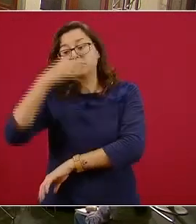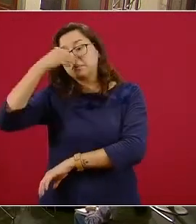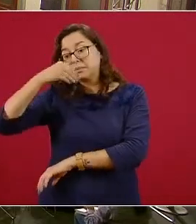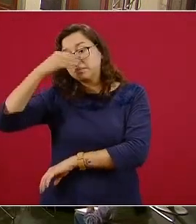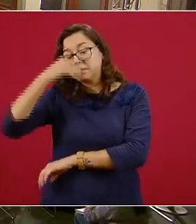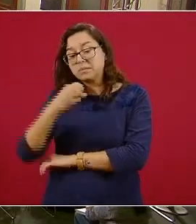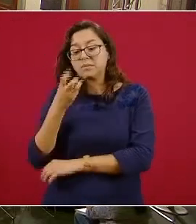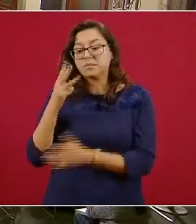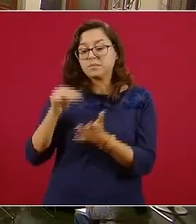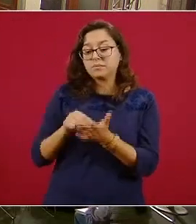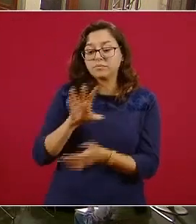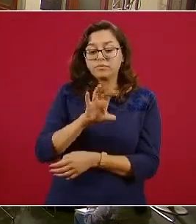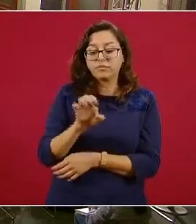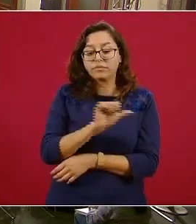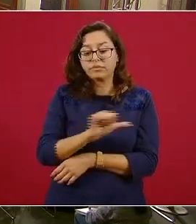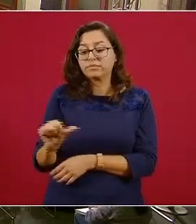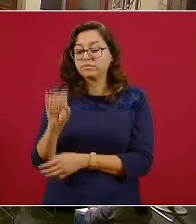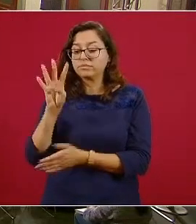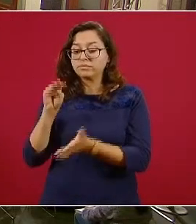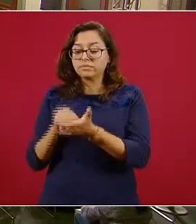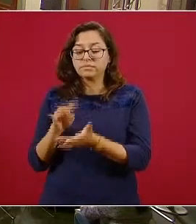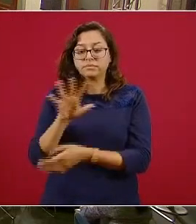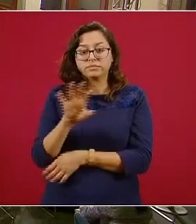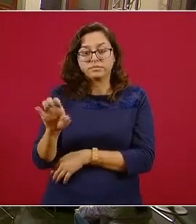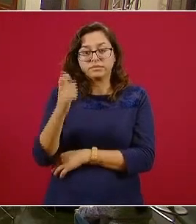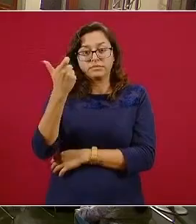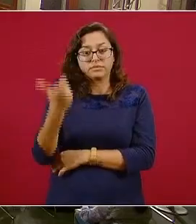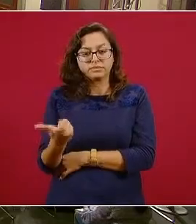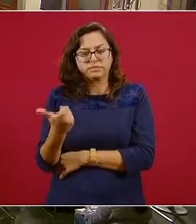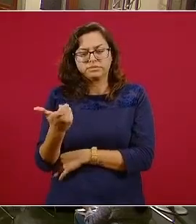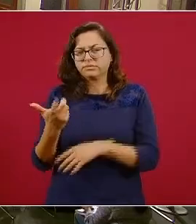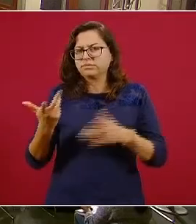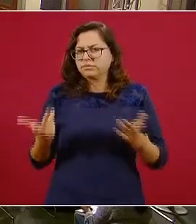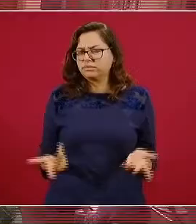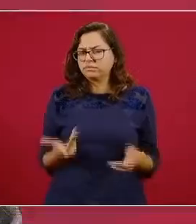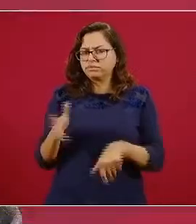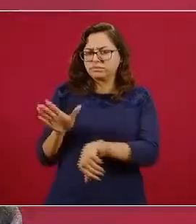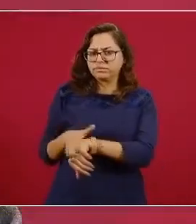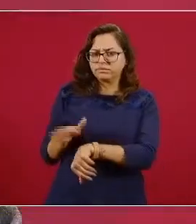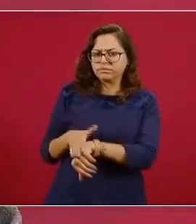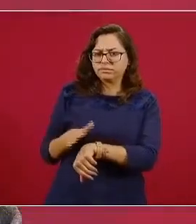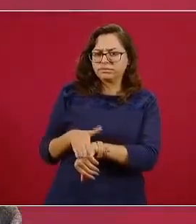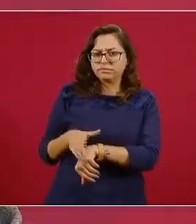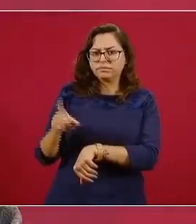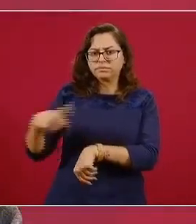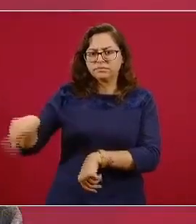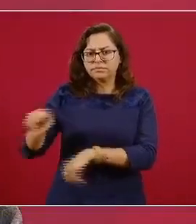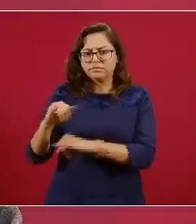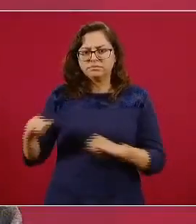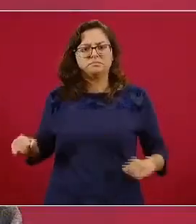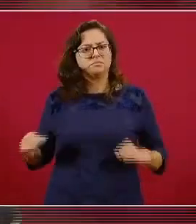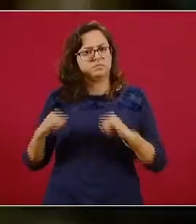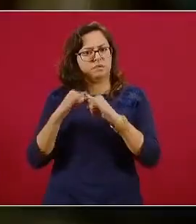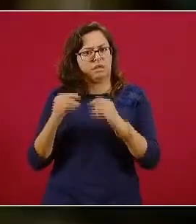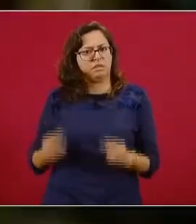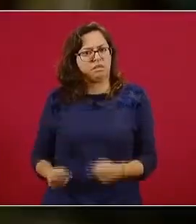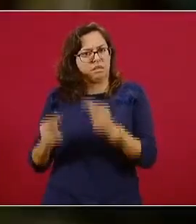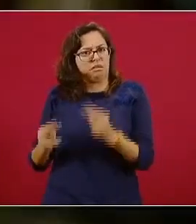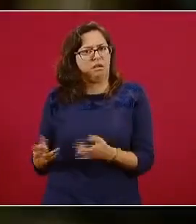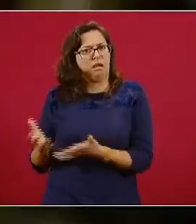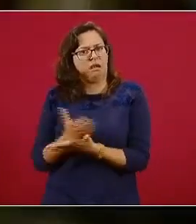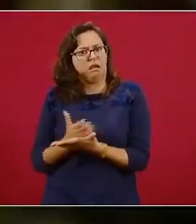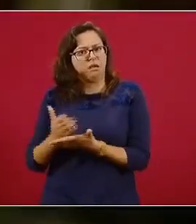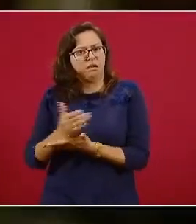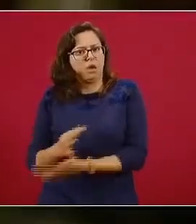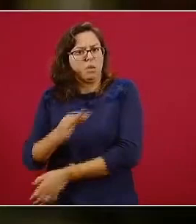estará entre 3.500 y 4.500 pesos. ¿Cuál será el llamado a estas instituciones para que no lucren con este tipo de